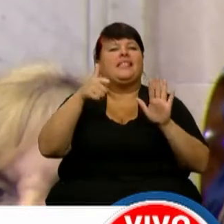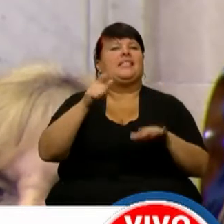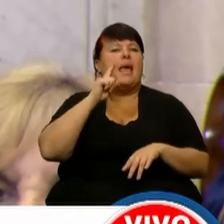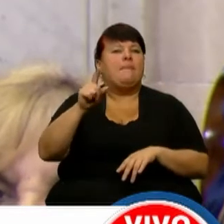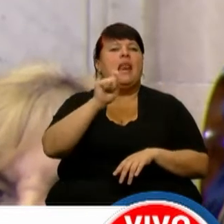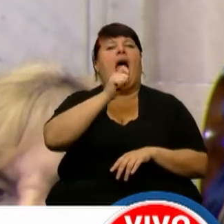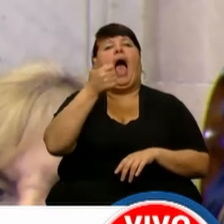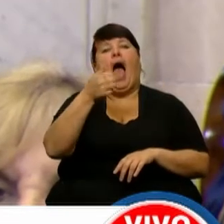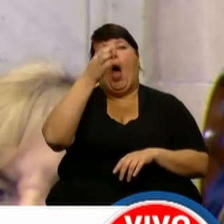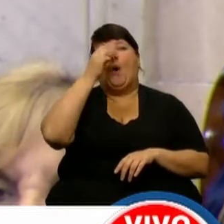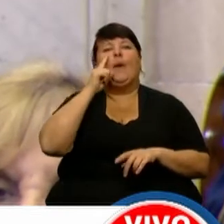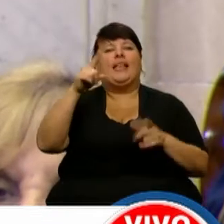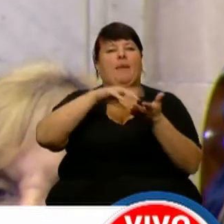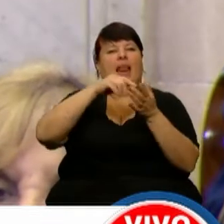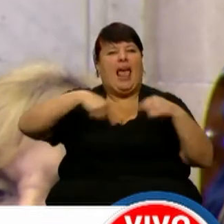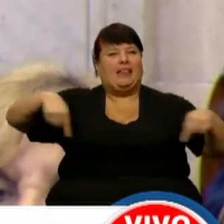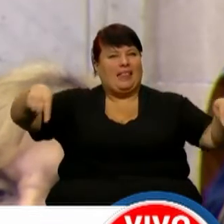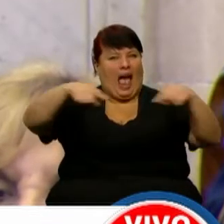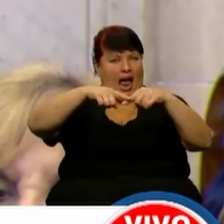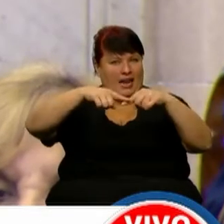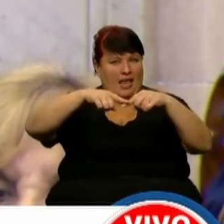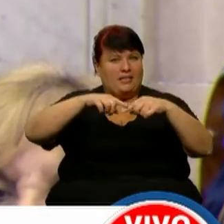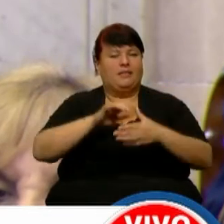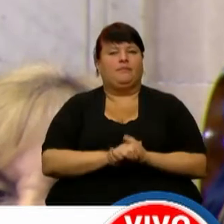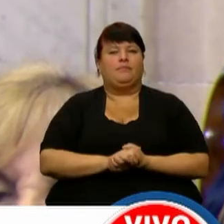16.000 a 20.000 hectáreas.